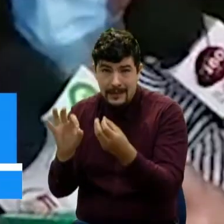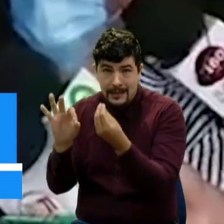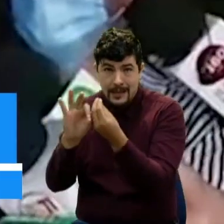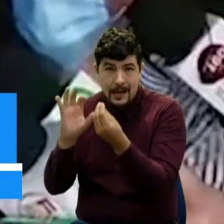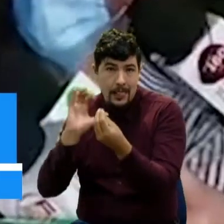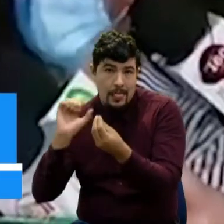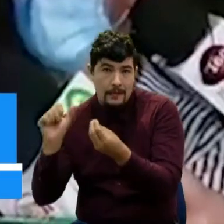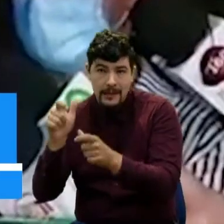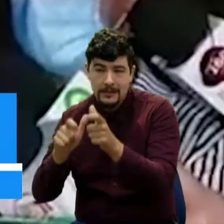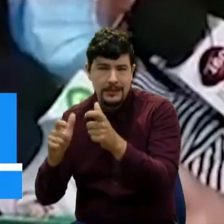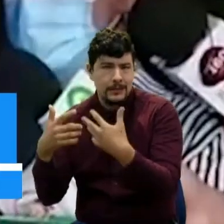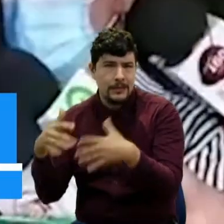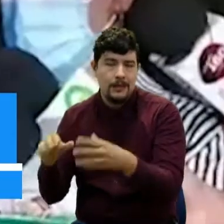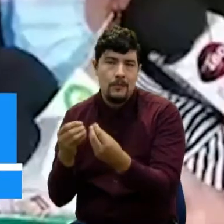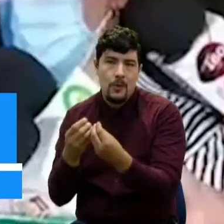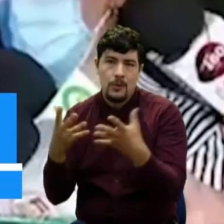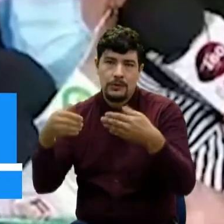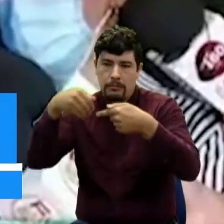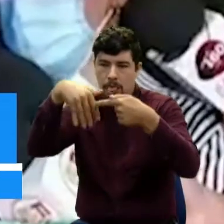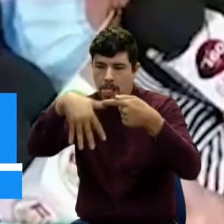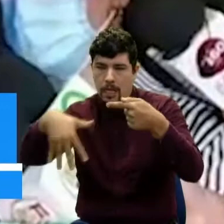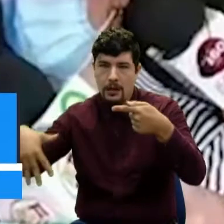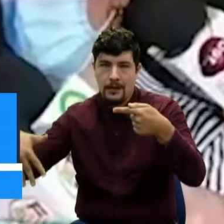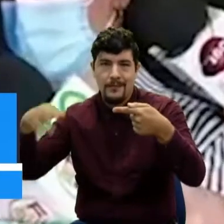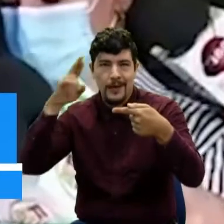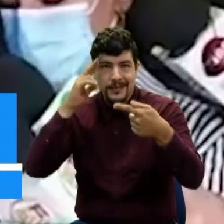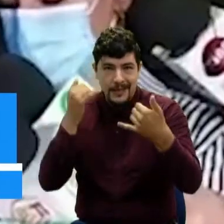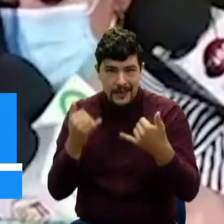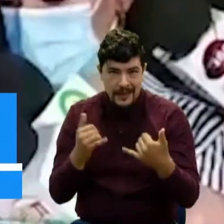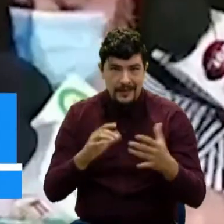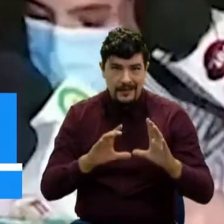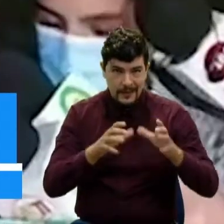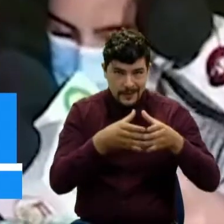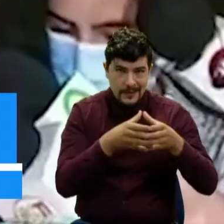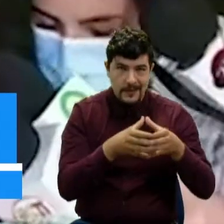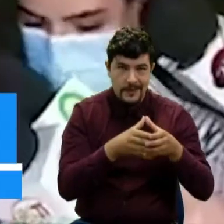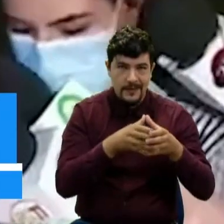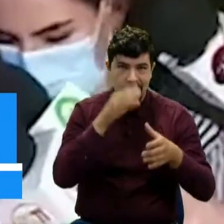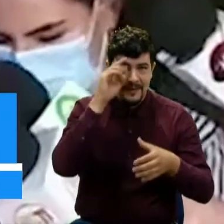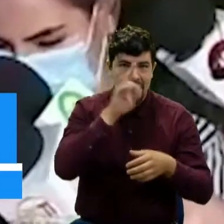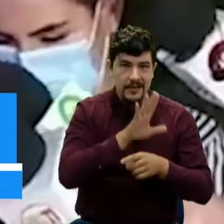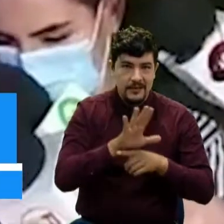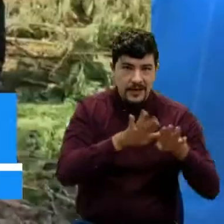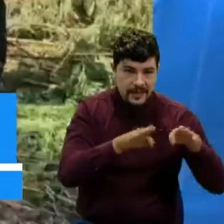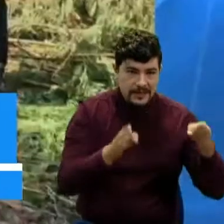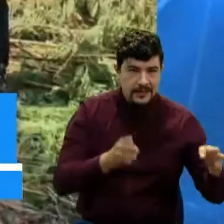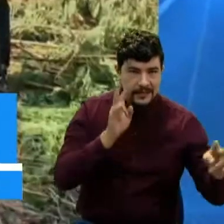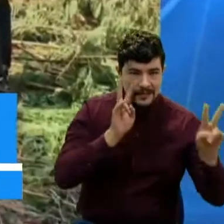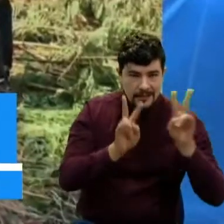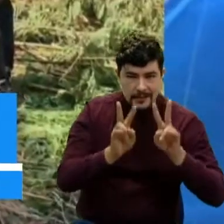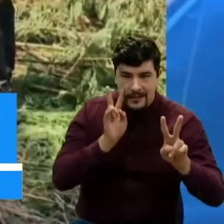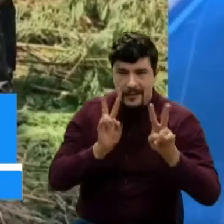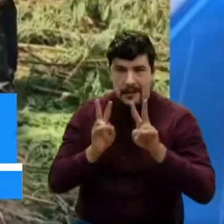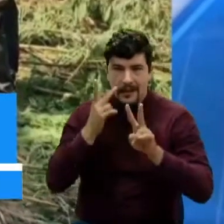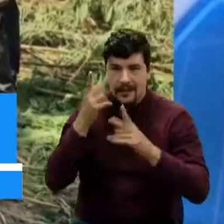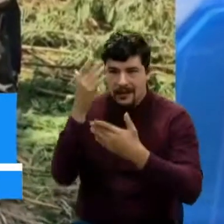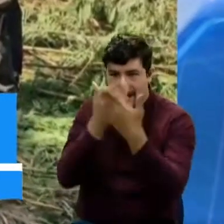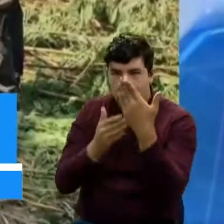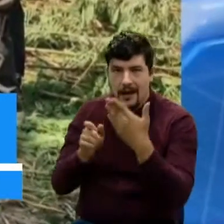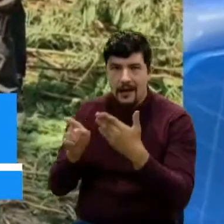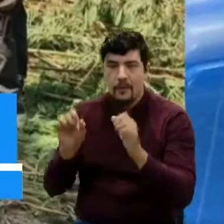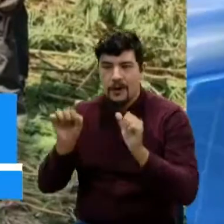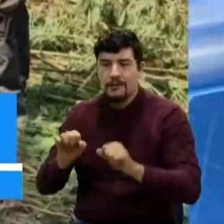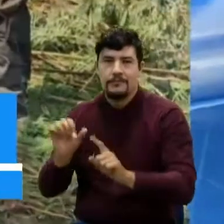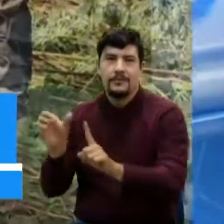muchas articulaciones. Y eso es lo que nos proponemos reconstruir con la visita interinstitucional para buscarle una